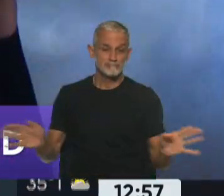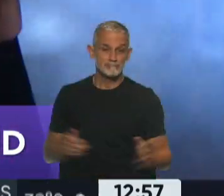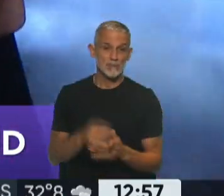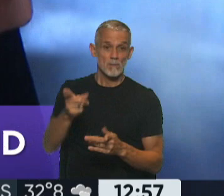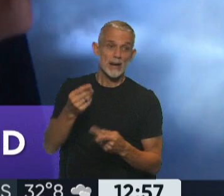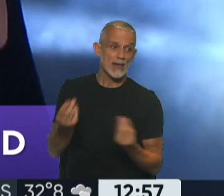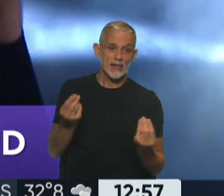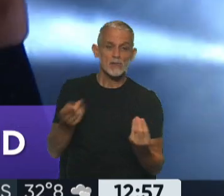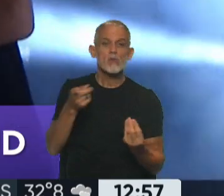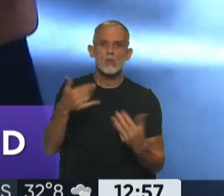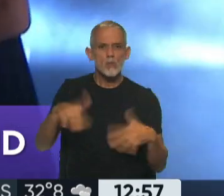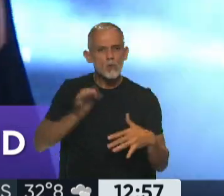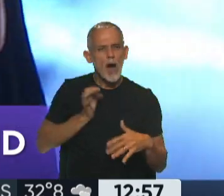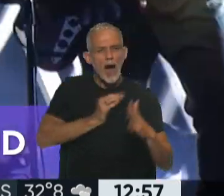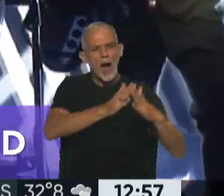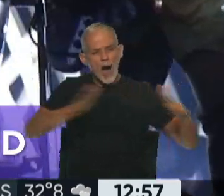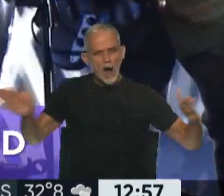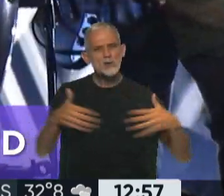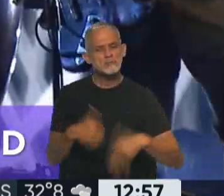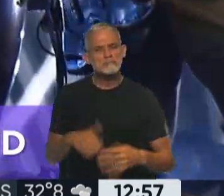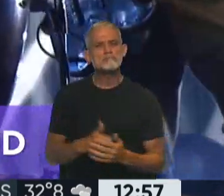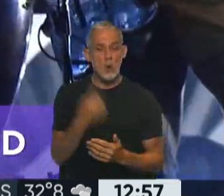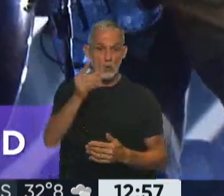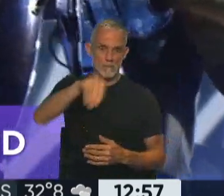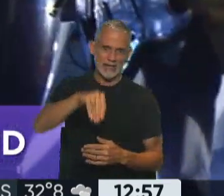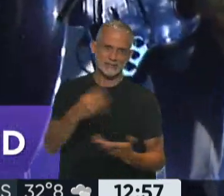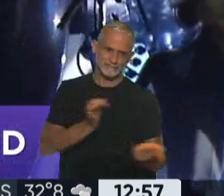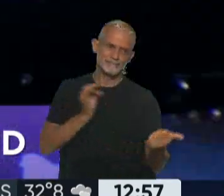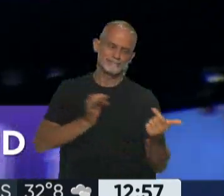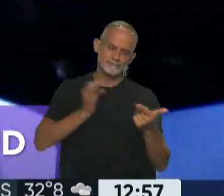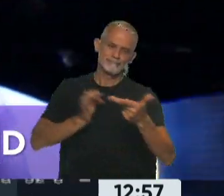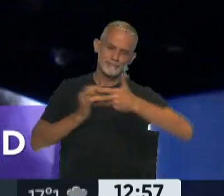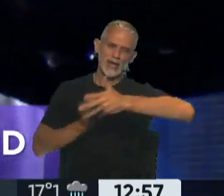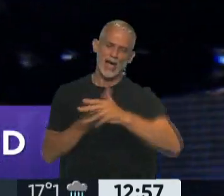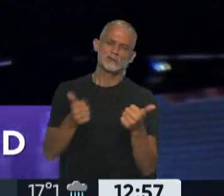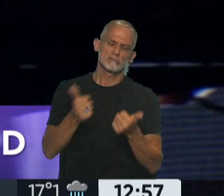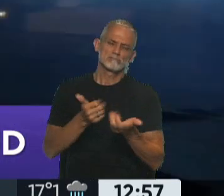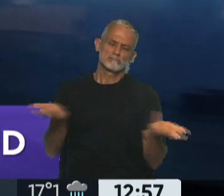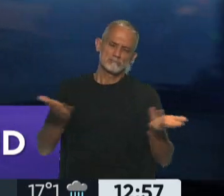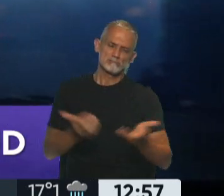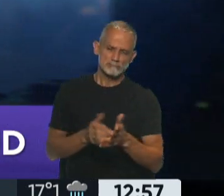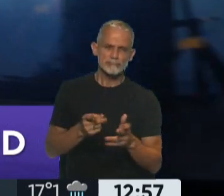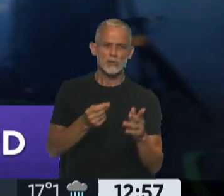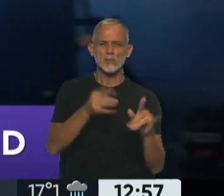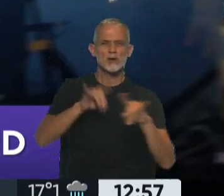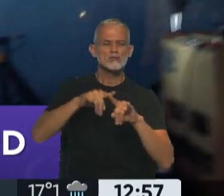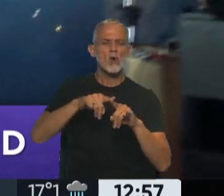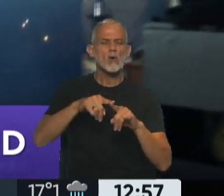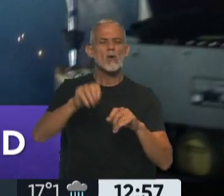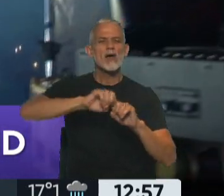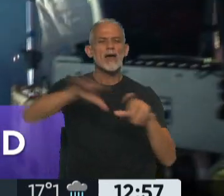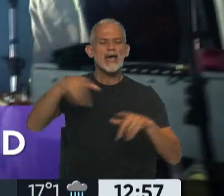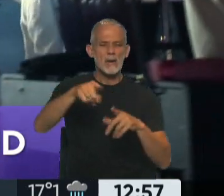ver un gran año, ¿no? Consagratorio, año uno más de tantos años de Babasónicos que se presentaron en el campo argentino de